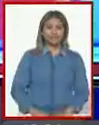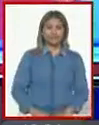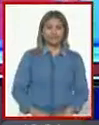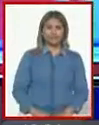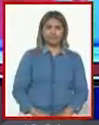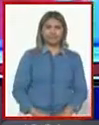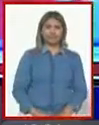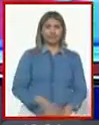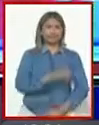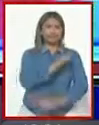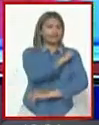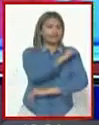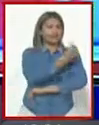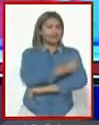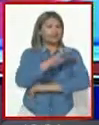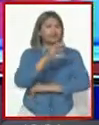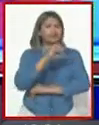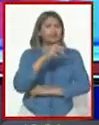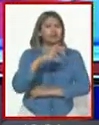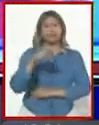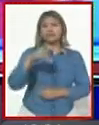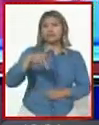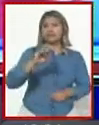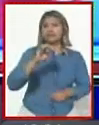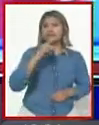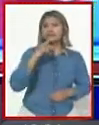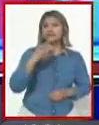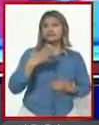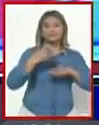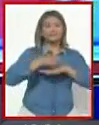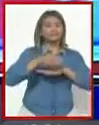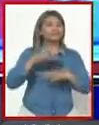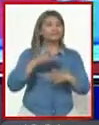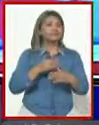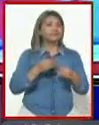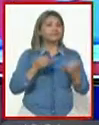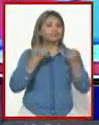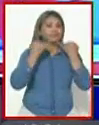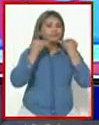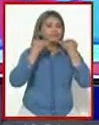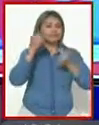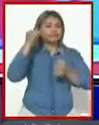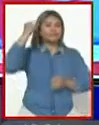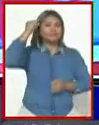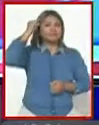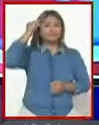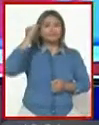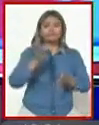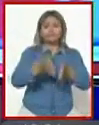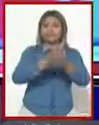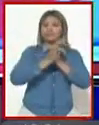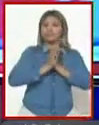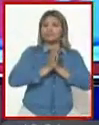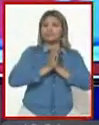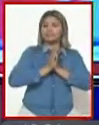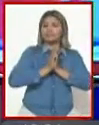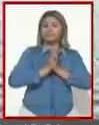En otra información, autoridades y cívicos de Puerto Suárez han enviado un manifiesto al gobierno exigiendo la implementación de Puerto